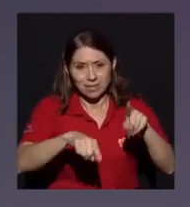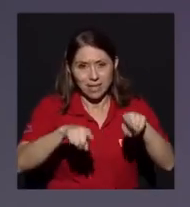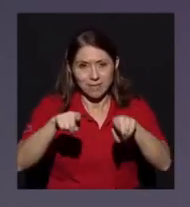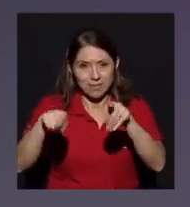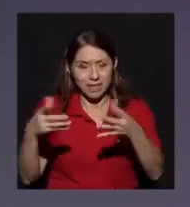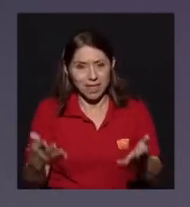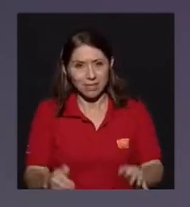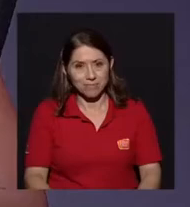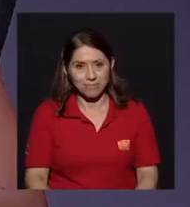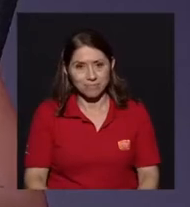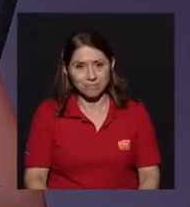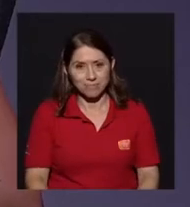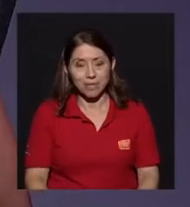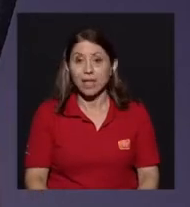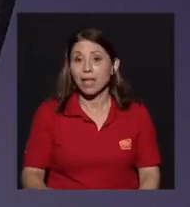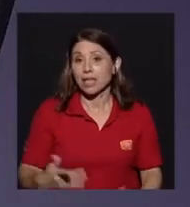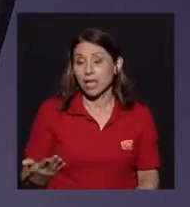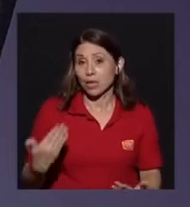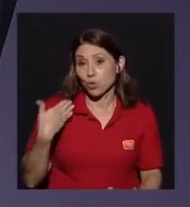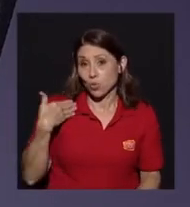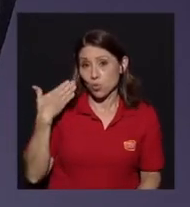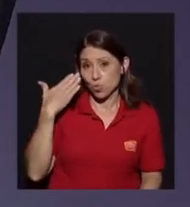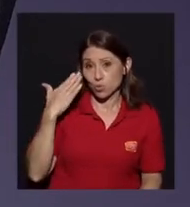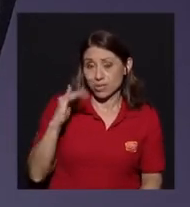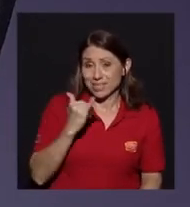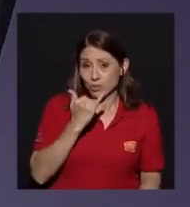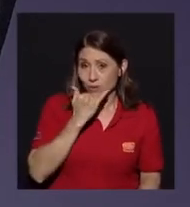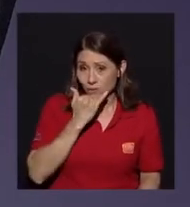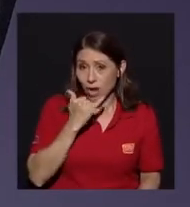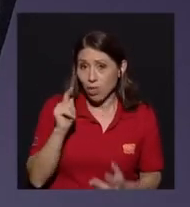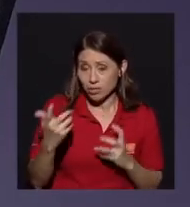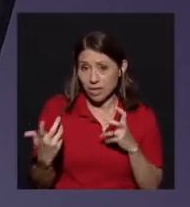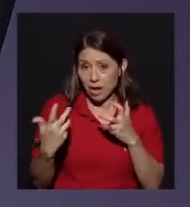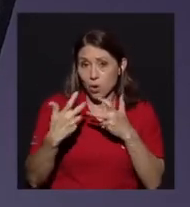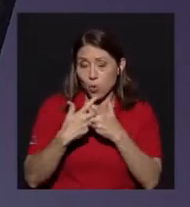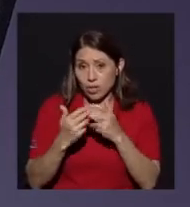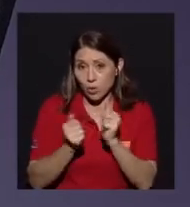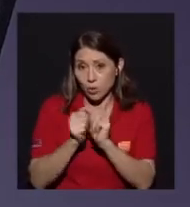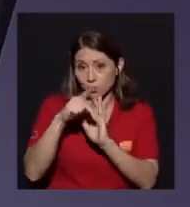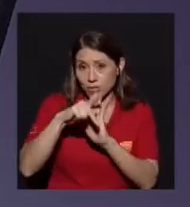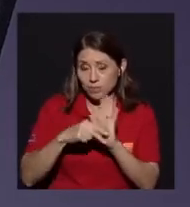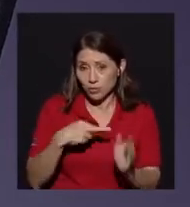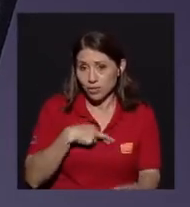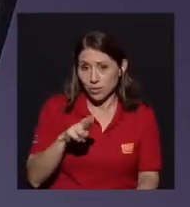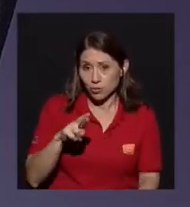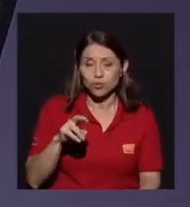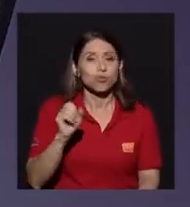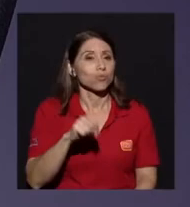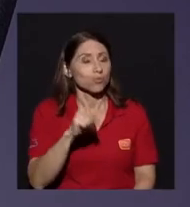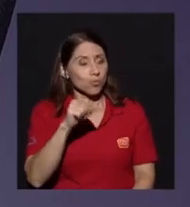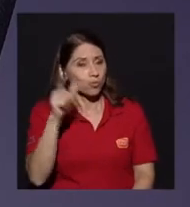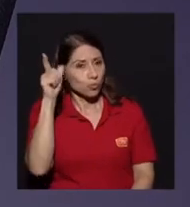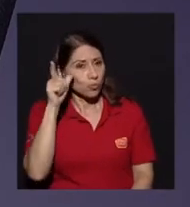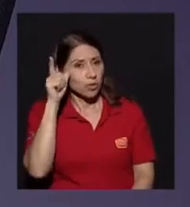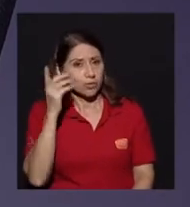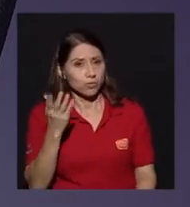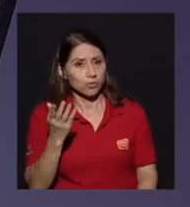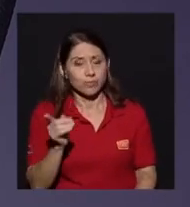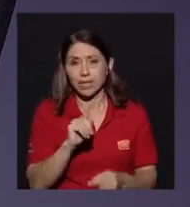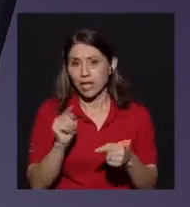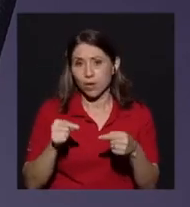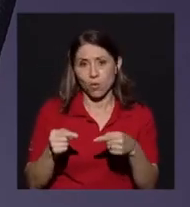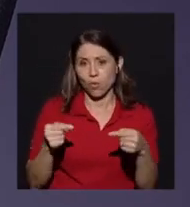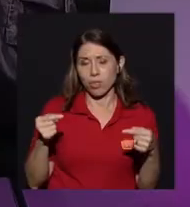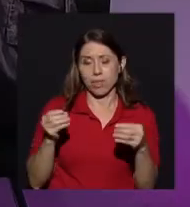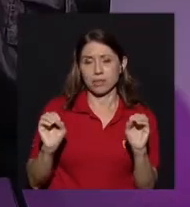que me parece entonces estoy equivocada que es acorde con los principios religiosos por supuesto que no contradice en